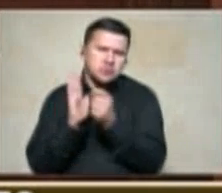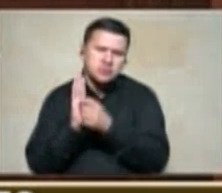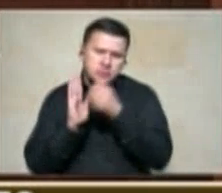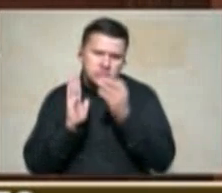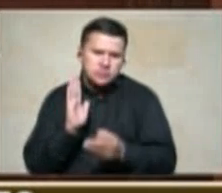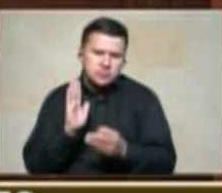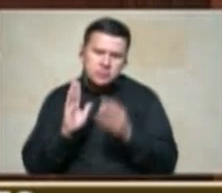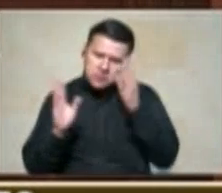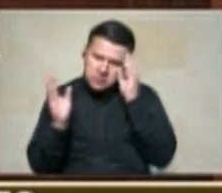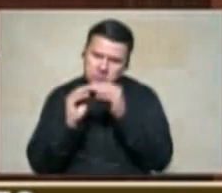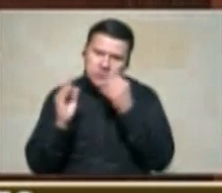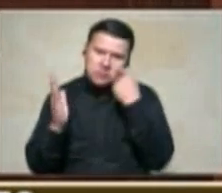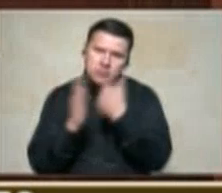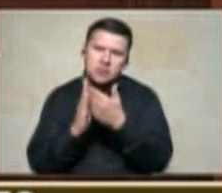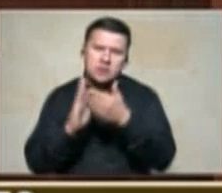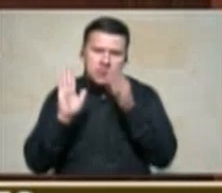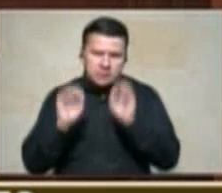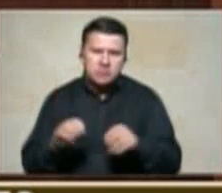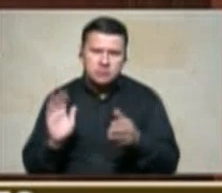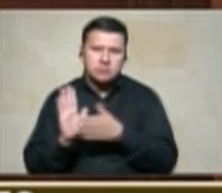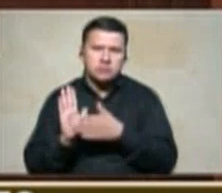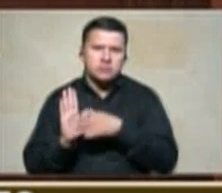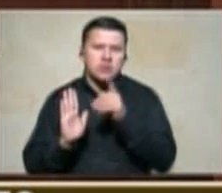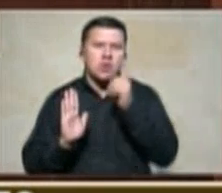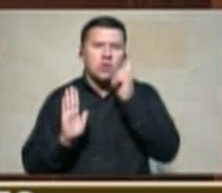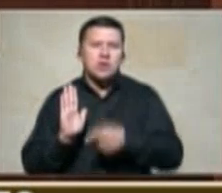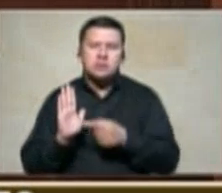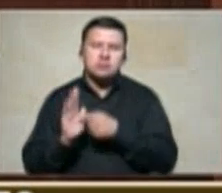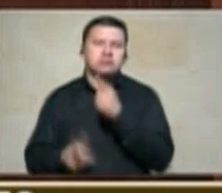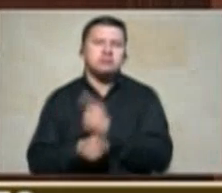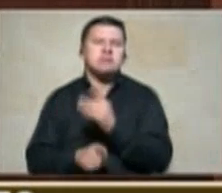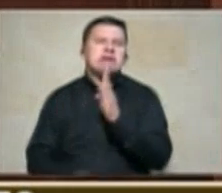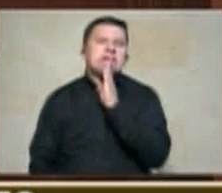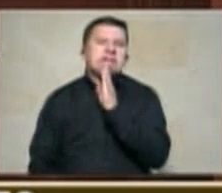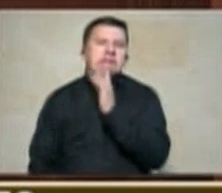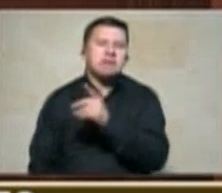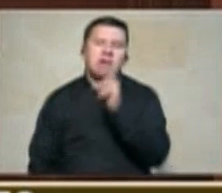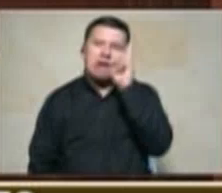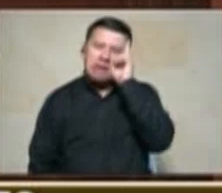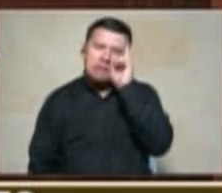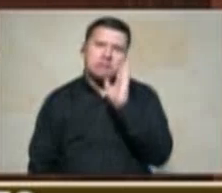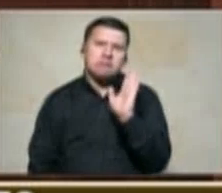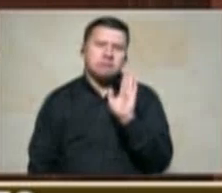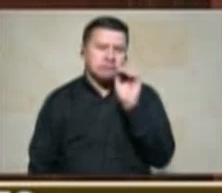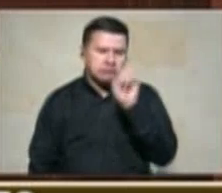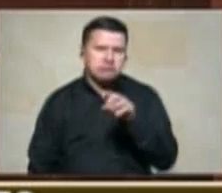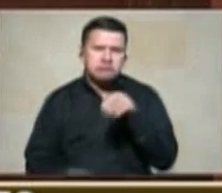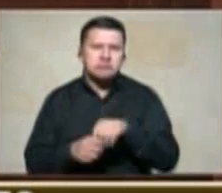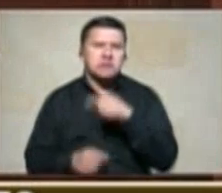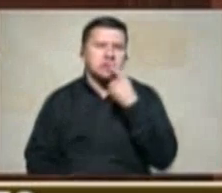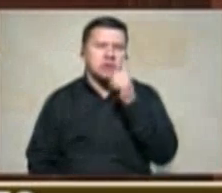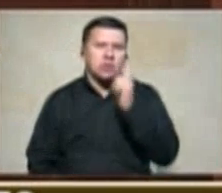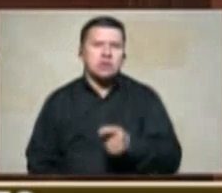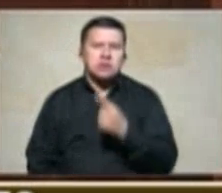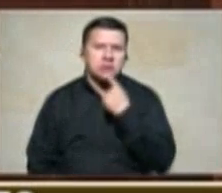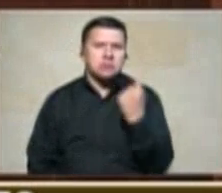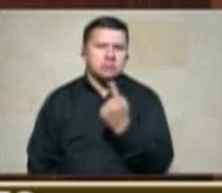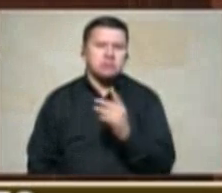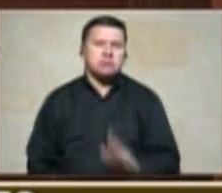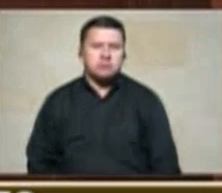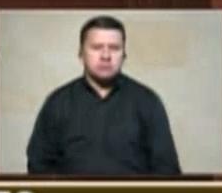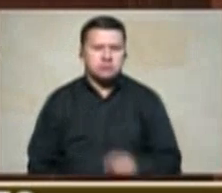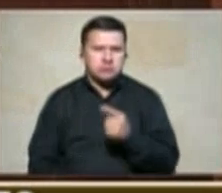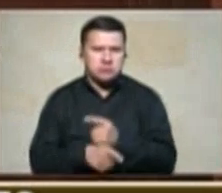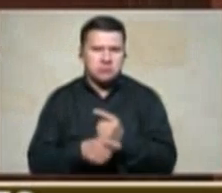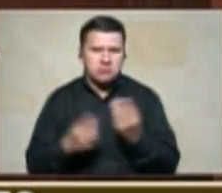dependiendo del acervo probatorio llegado, pues el juez determina quién ha de tener la razón. Y también han dicho los jueces lo siguiente, con